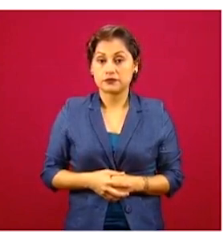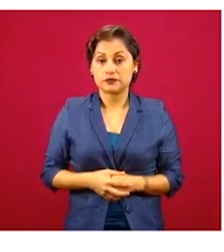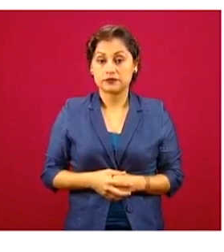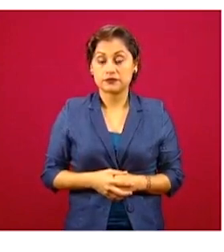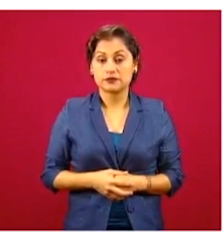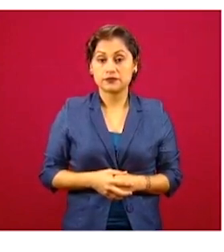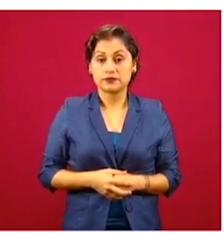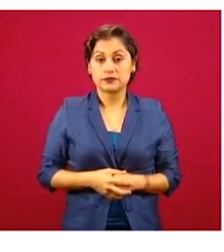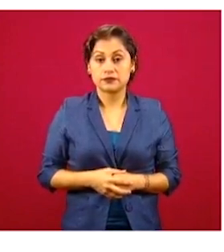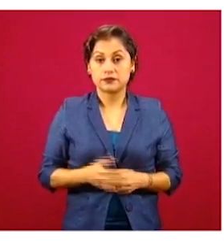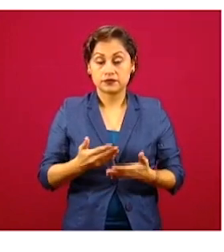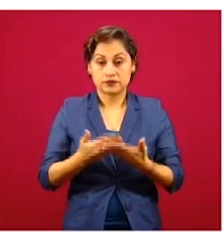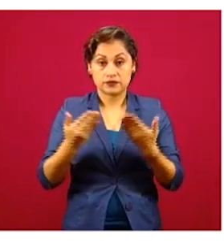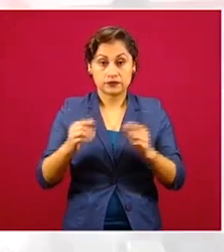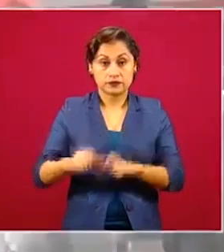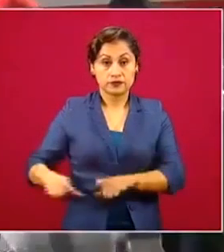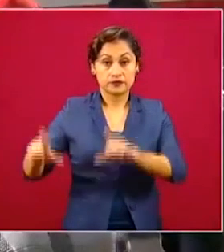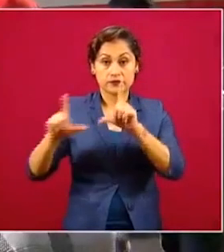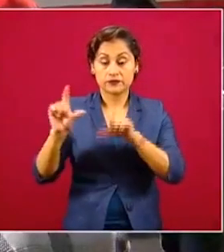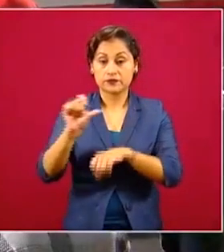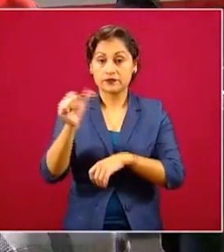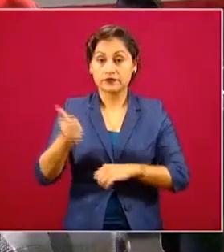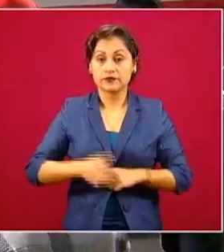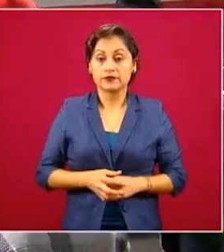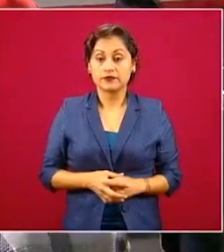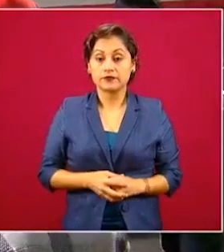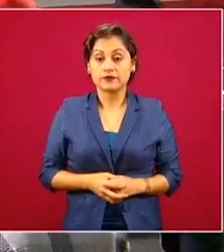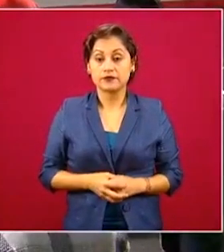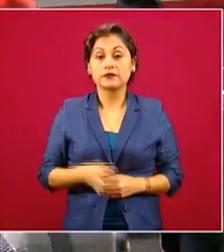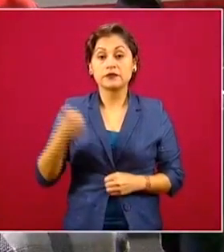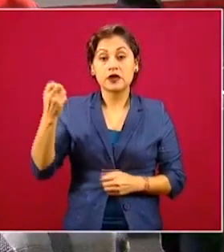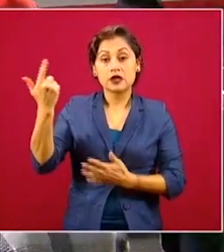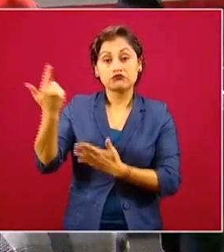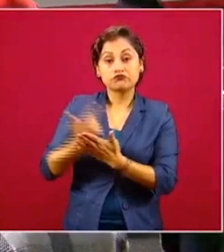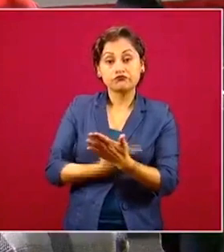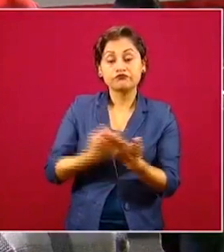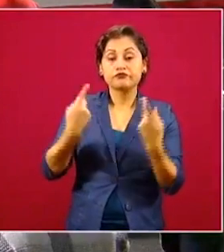La siguiente, por favor. Estos son fallecidos